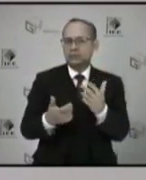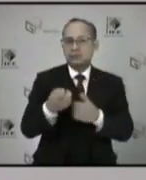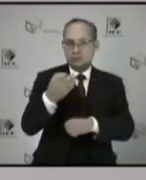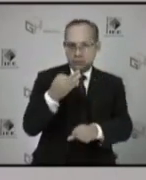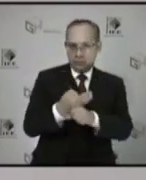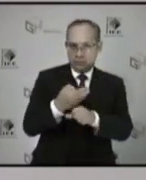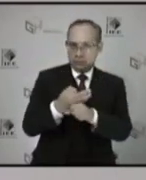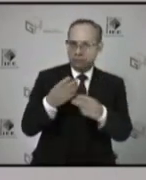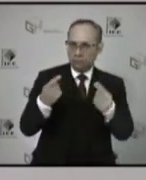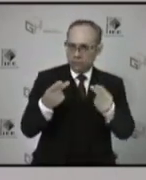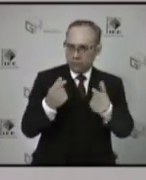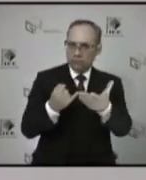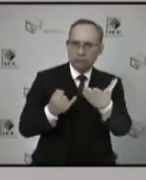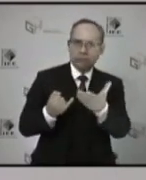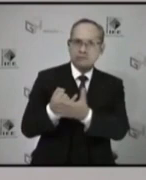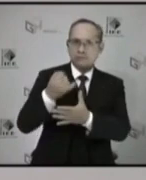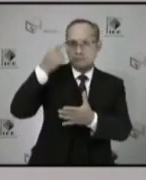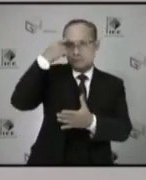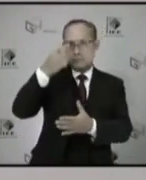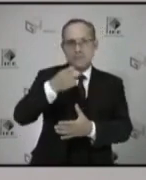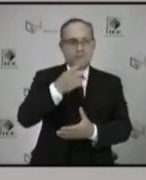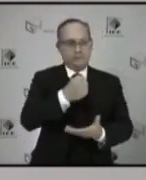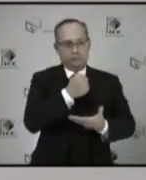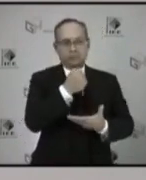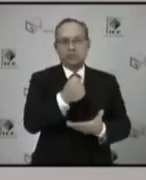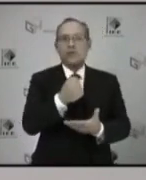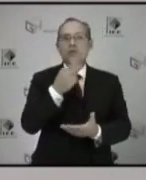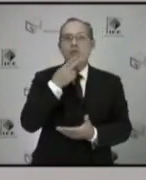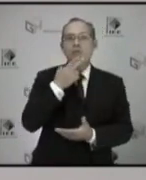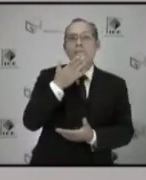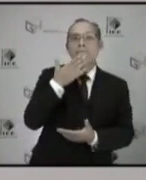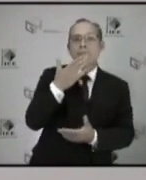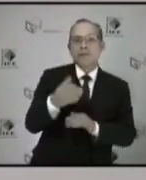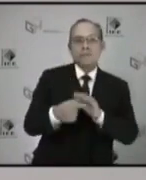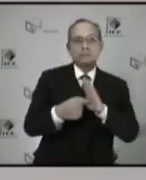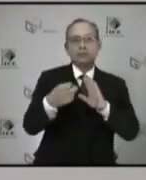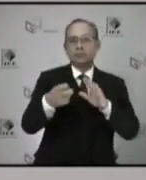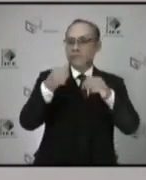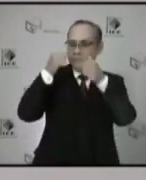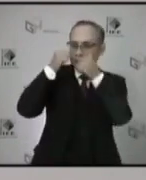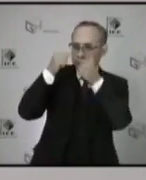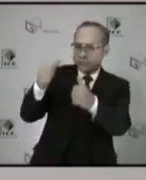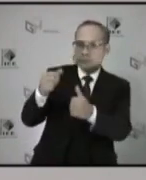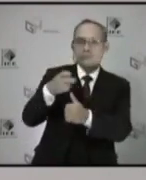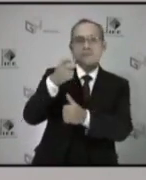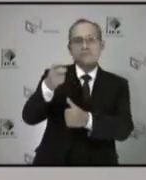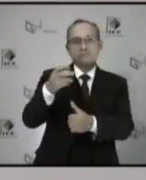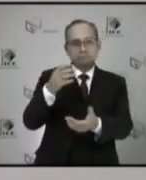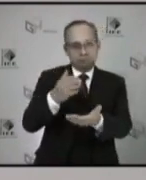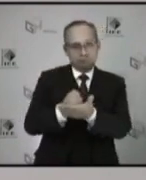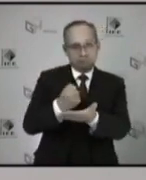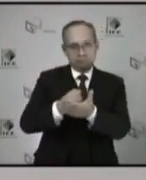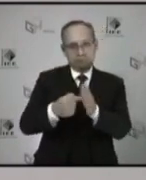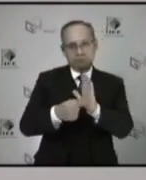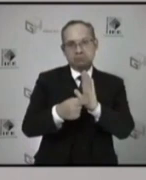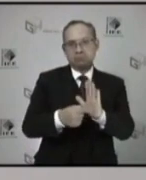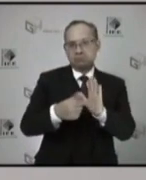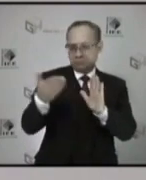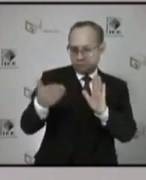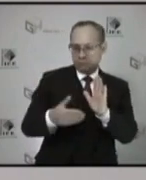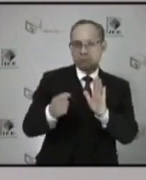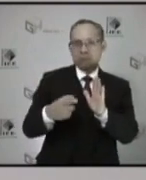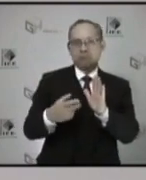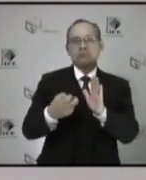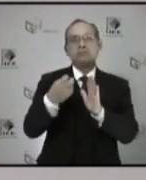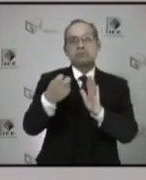decisiones, de utilizar bien los recursos públicos y atender ese reclamo de la gente. Eso es lo que no se entiende, eso es lo que